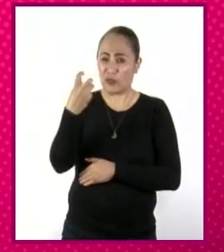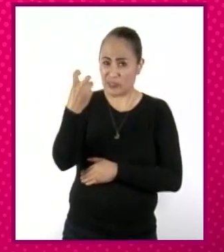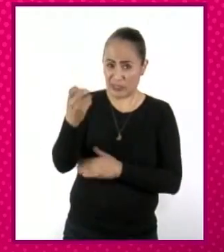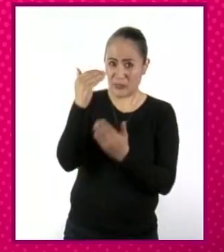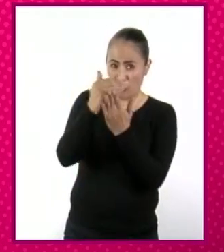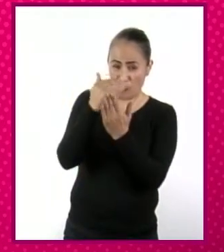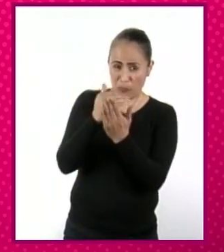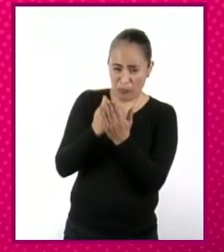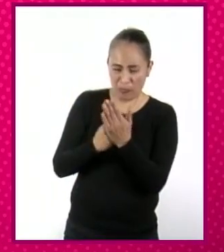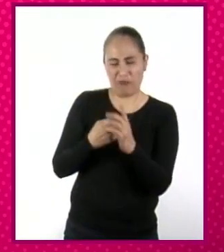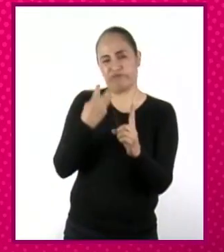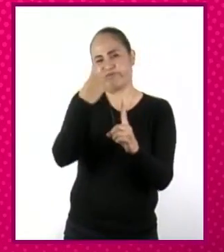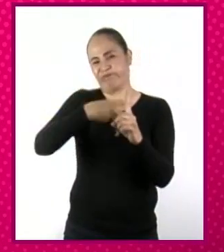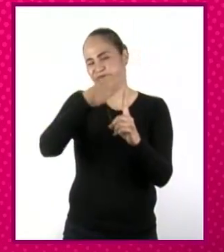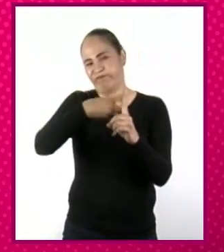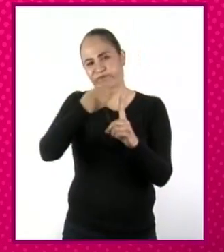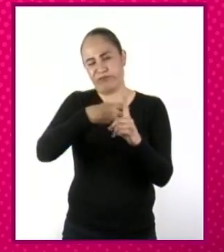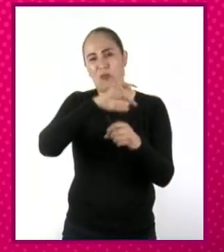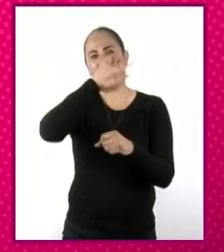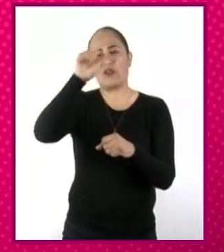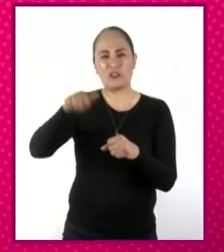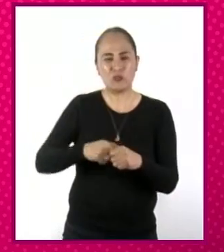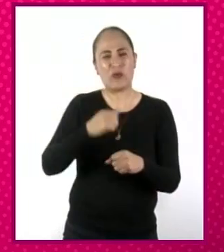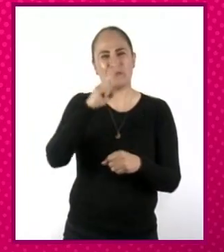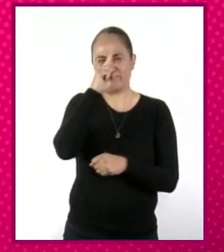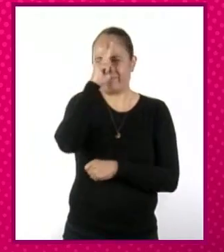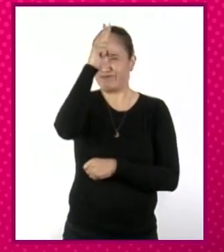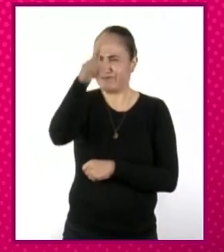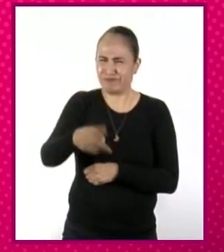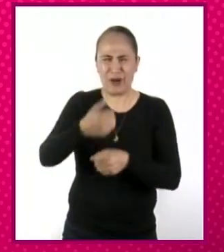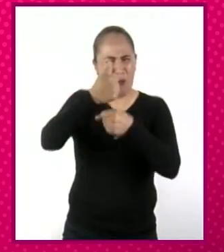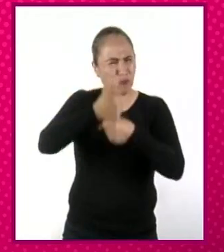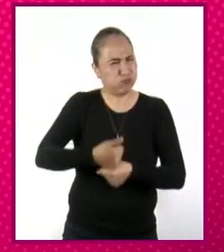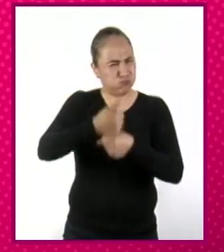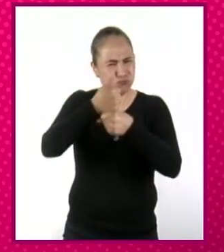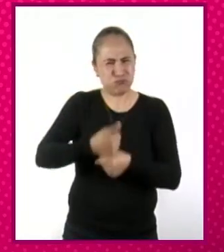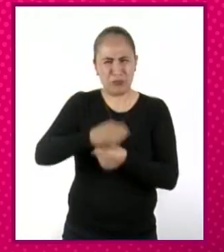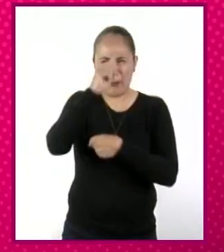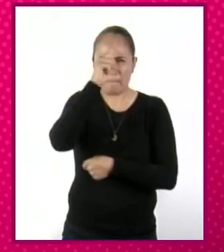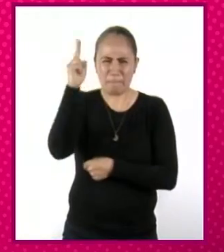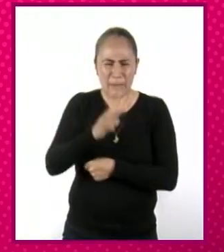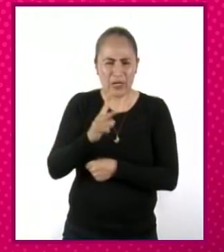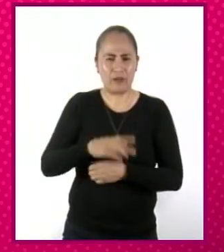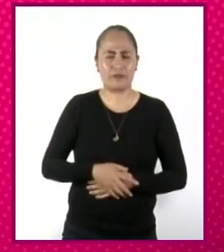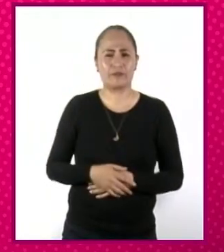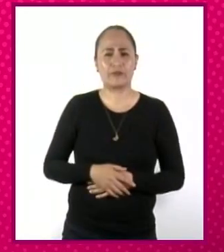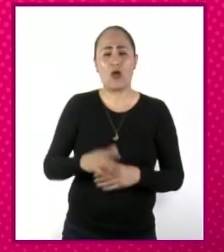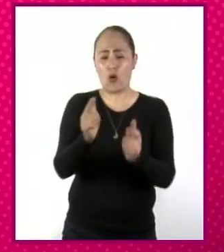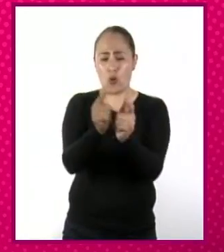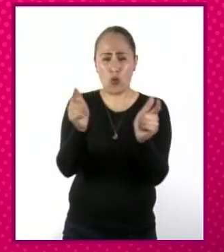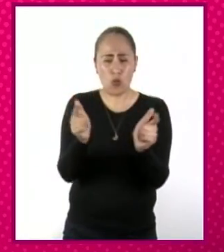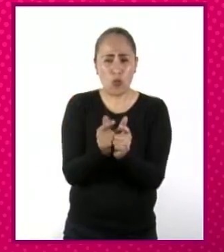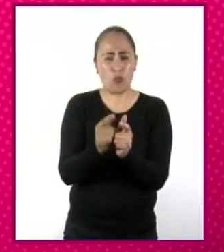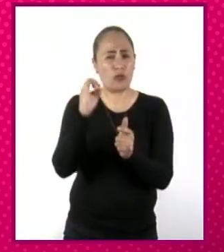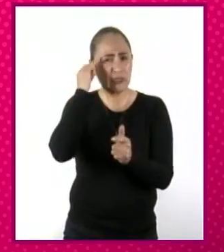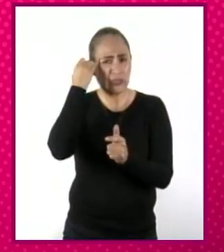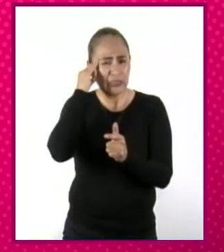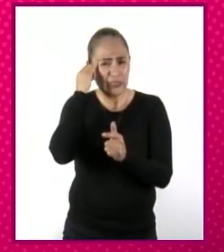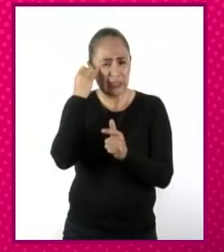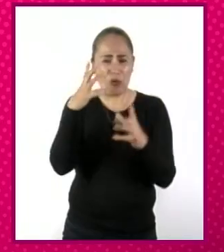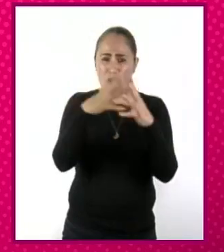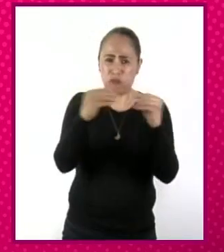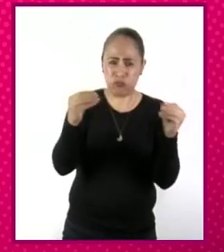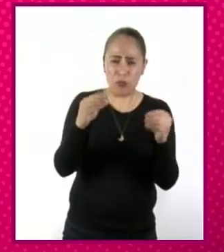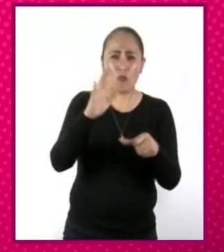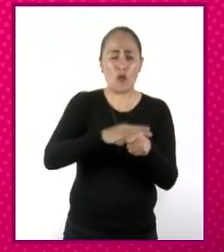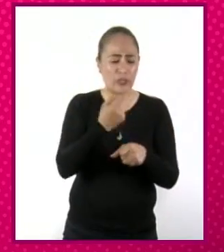política, que además por supuesto desencadena mucha violencia y lleva incluso a la desaparición de grupos indígenas que son obligados a trasladarse de